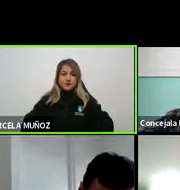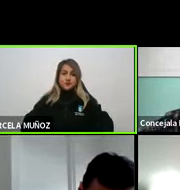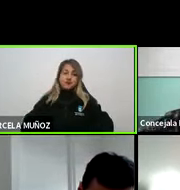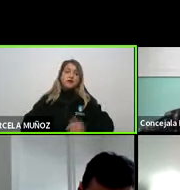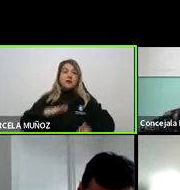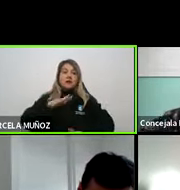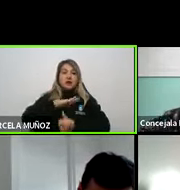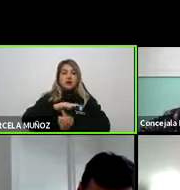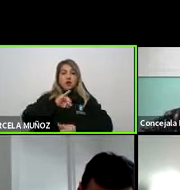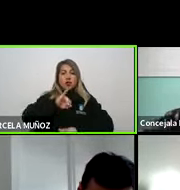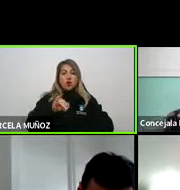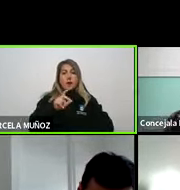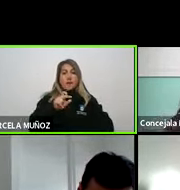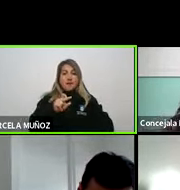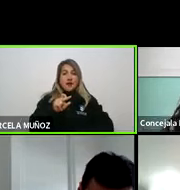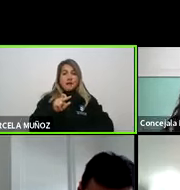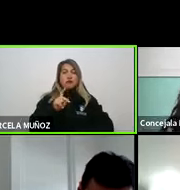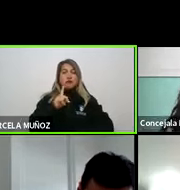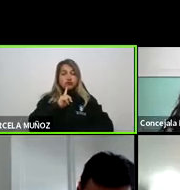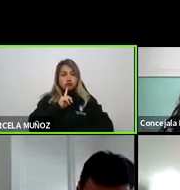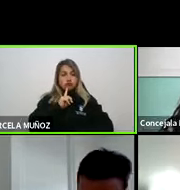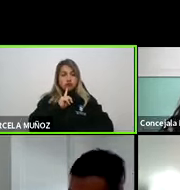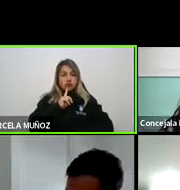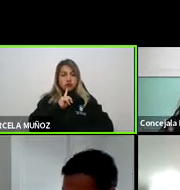Concejal Juan Pablo Muñoz tiene la palabra.